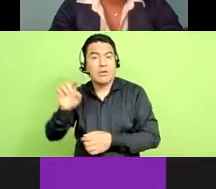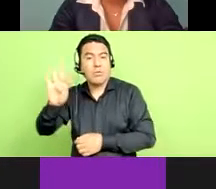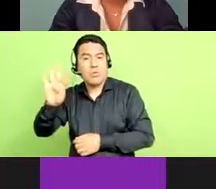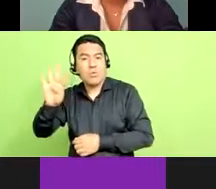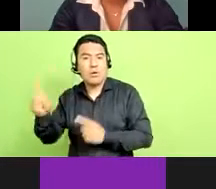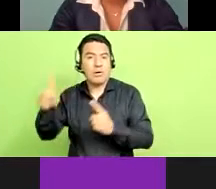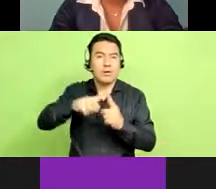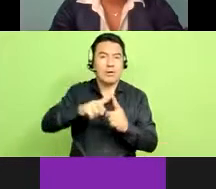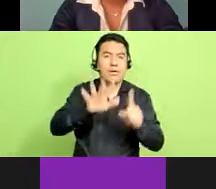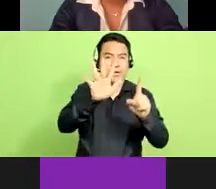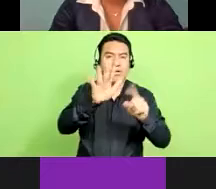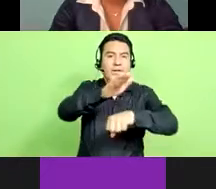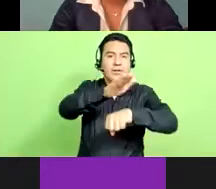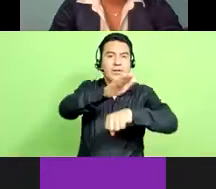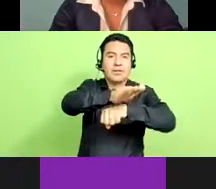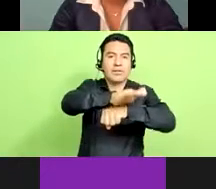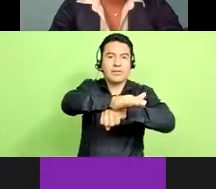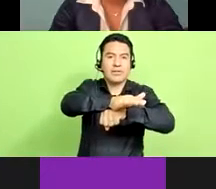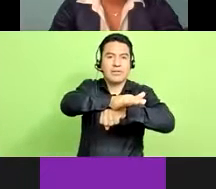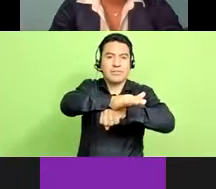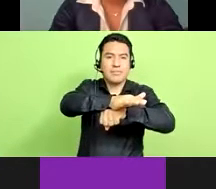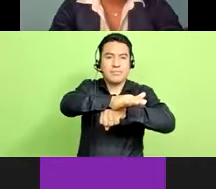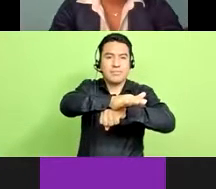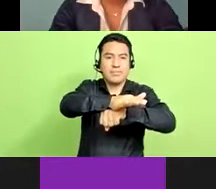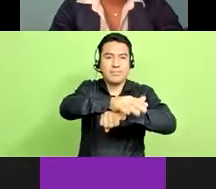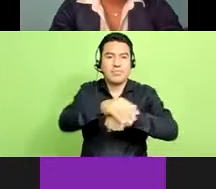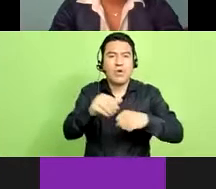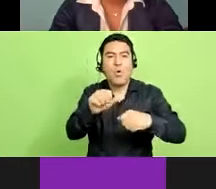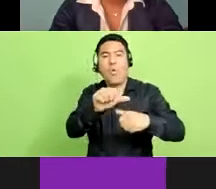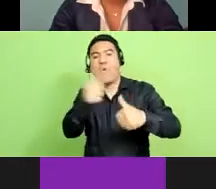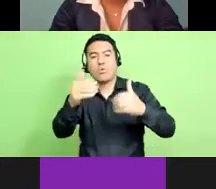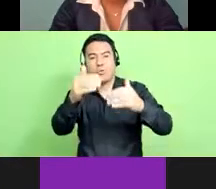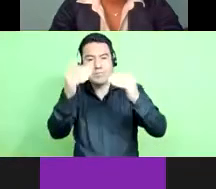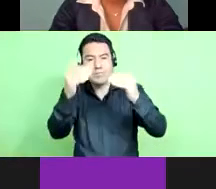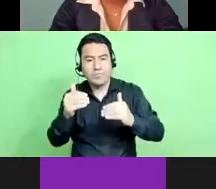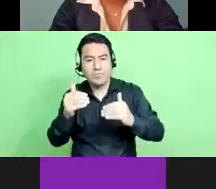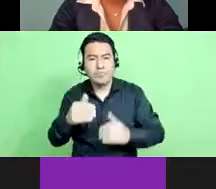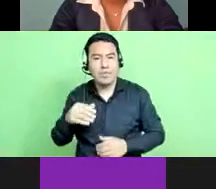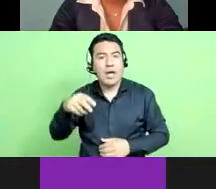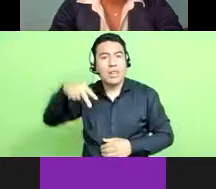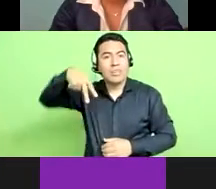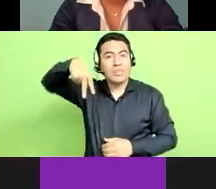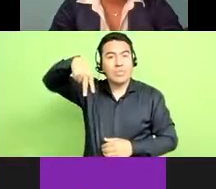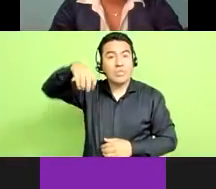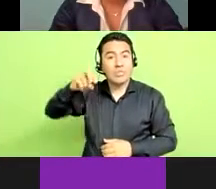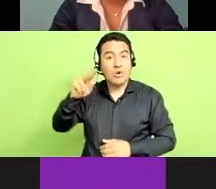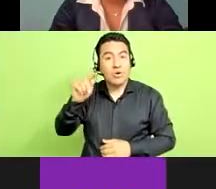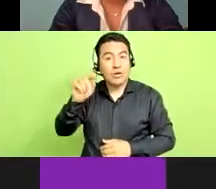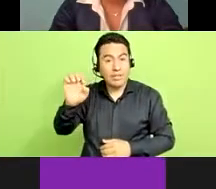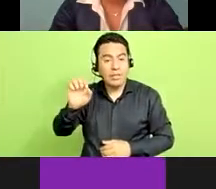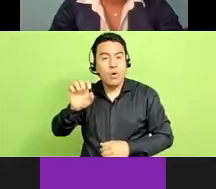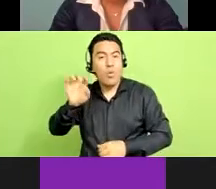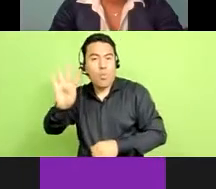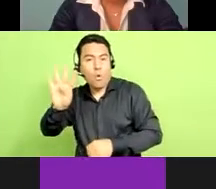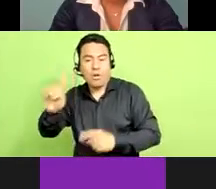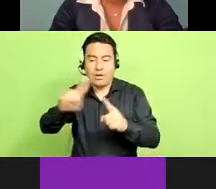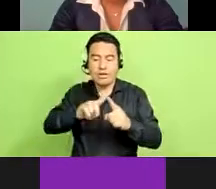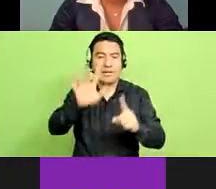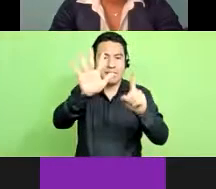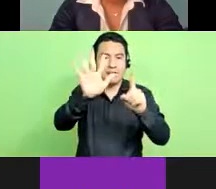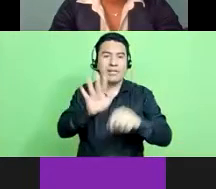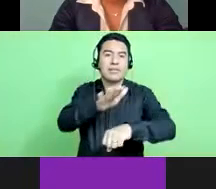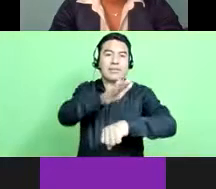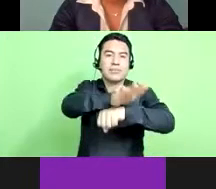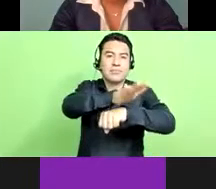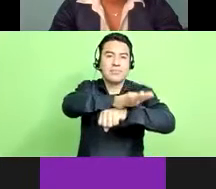hasta las 6 pm macrorregión norte 12 de enero 4 pm a 6 pm